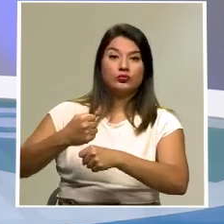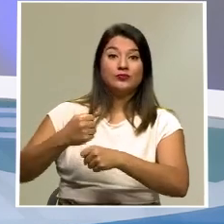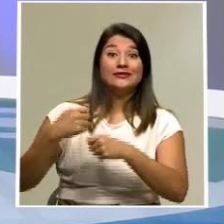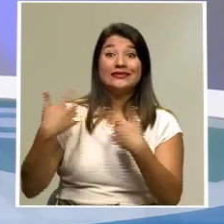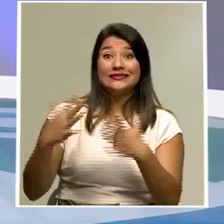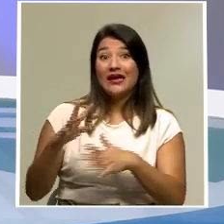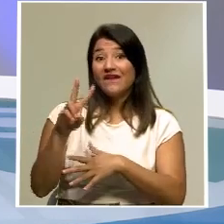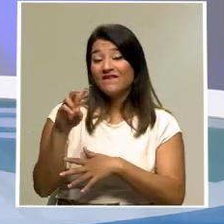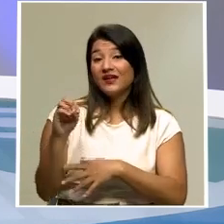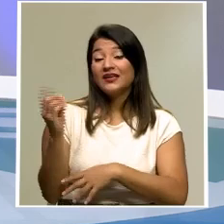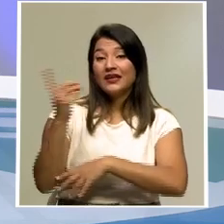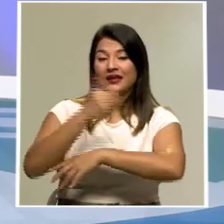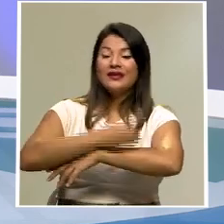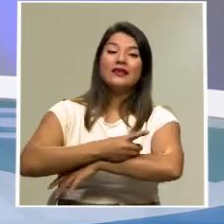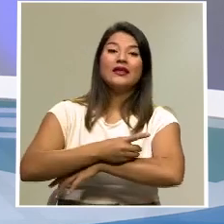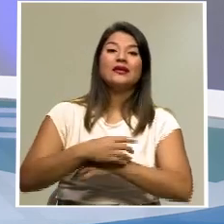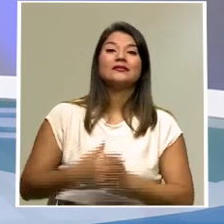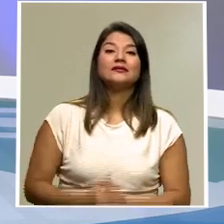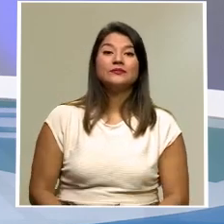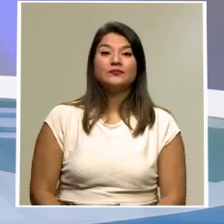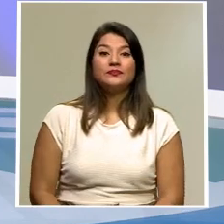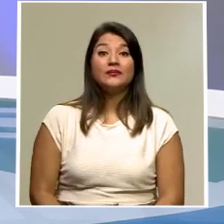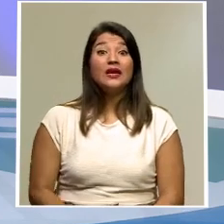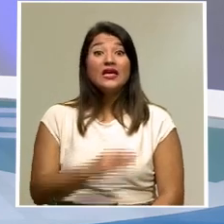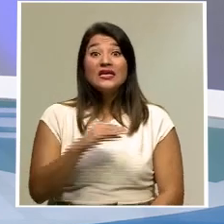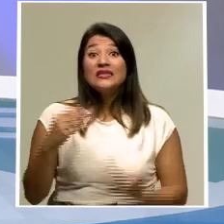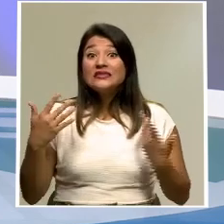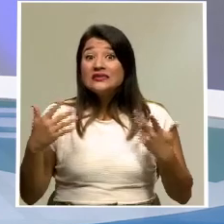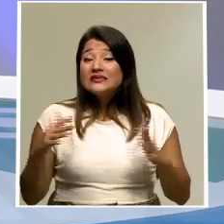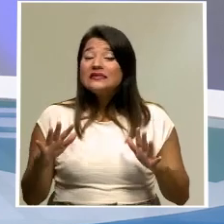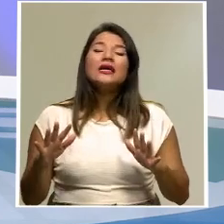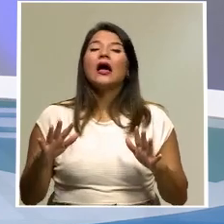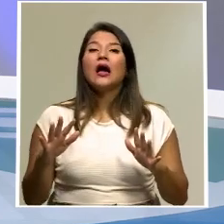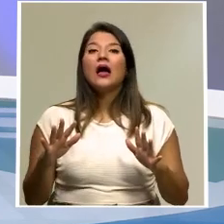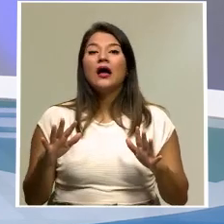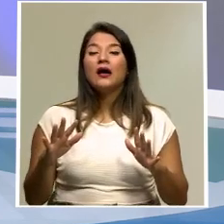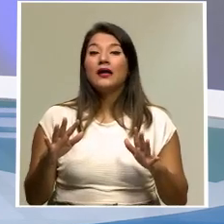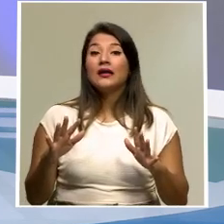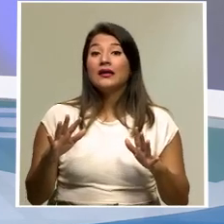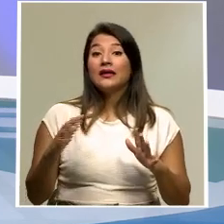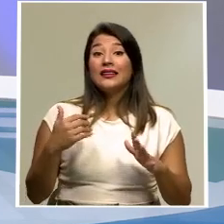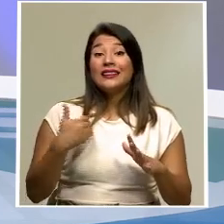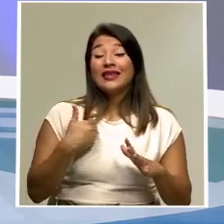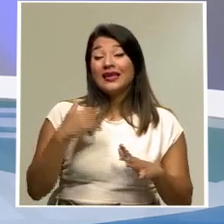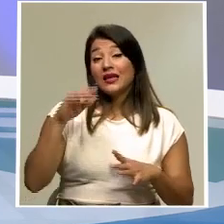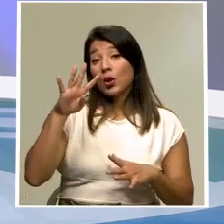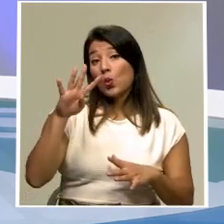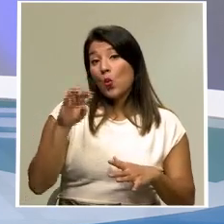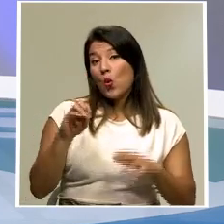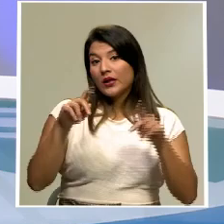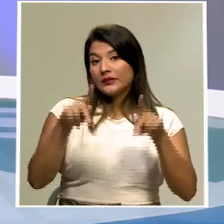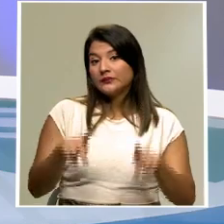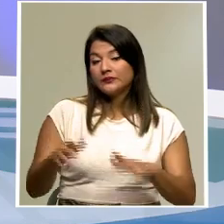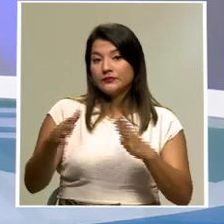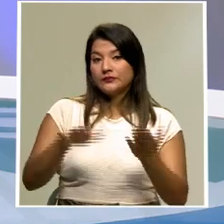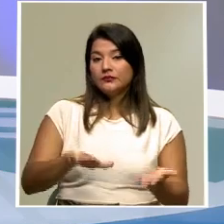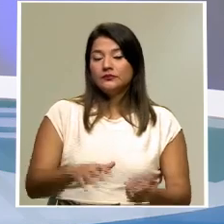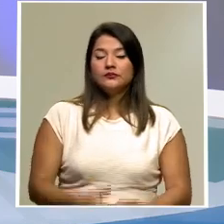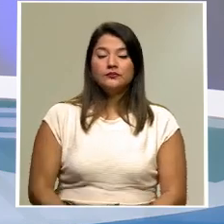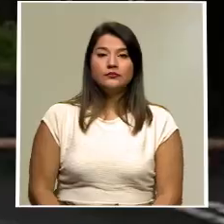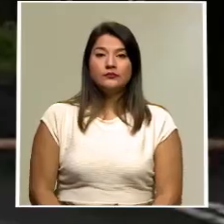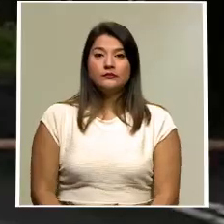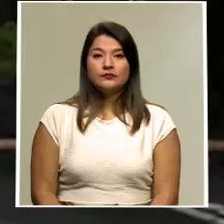20 días de protesta que ya han dejado con una represión que ya lleva 40 muertos.